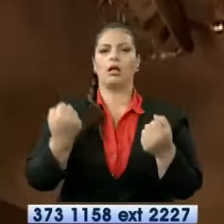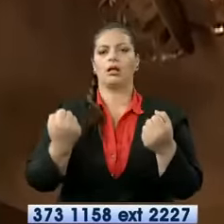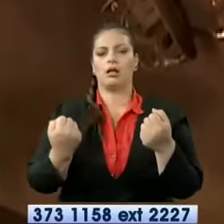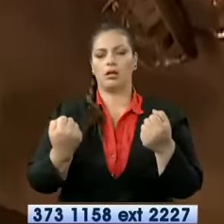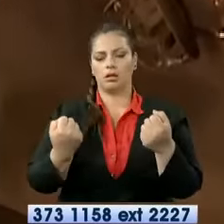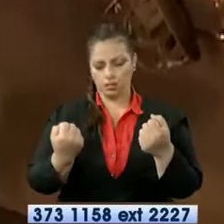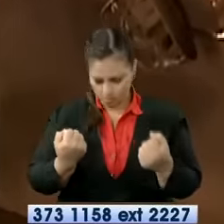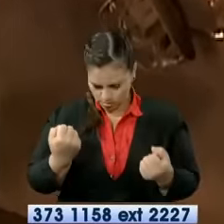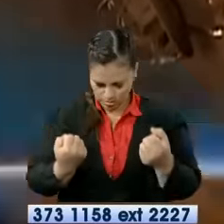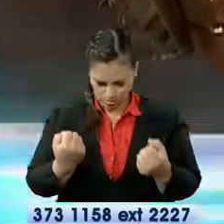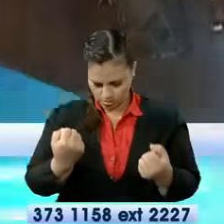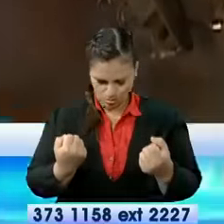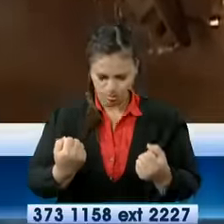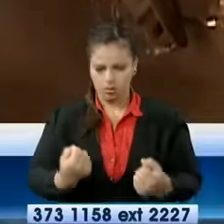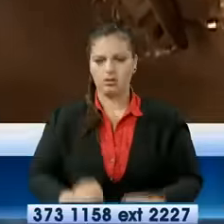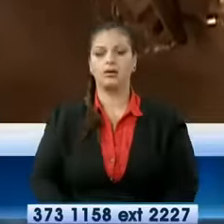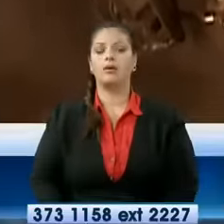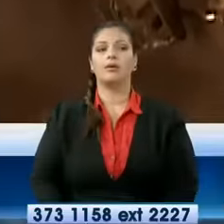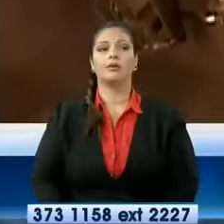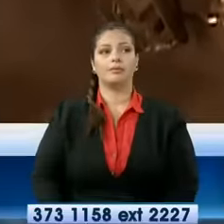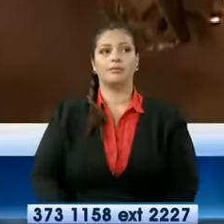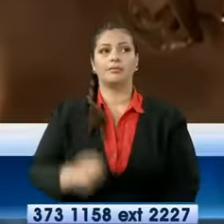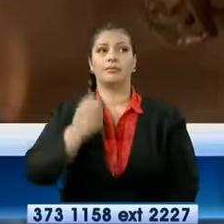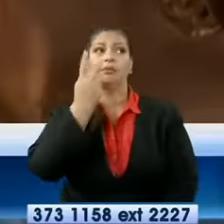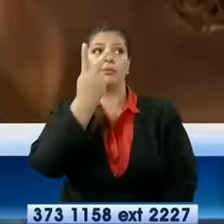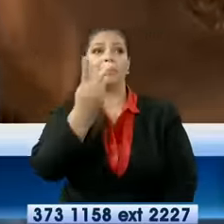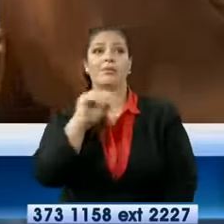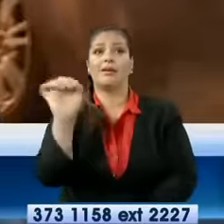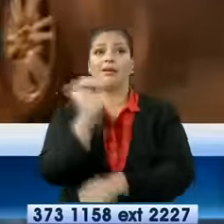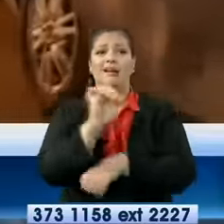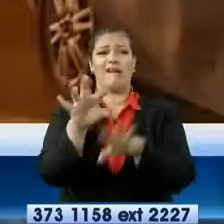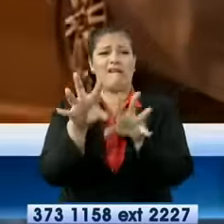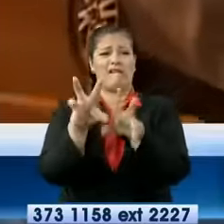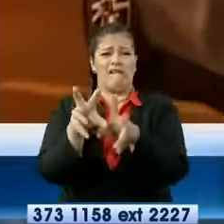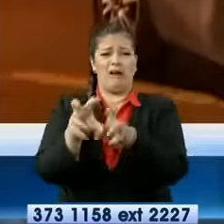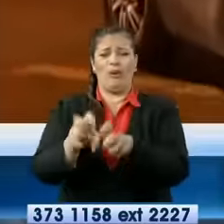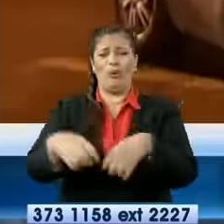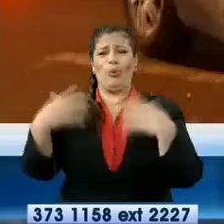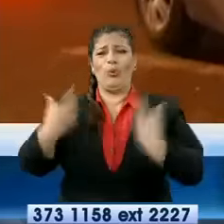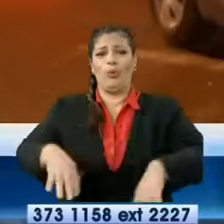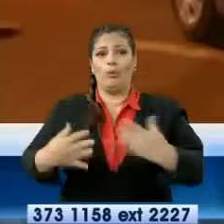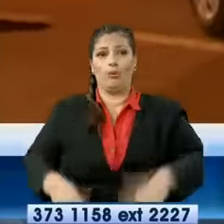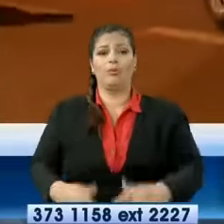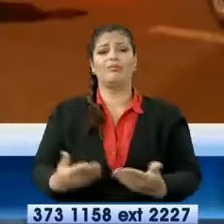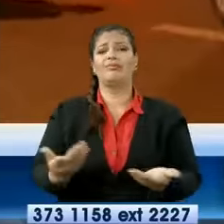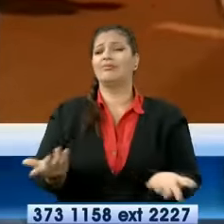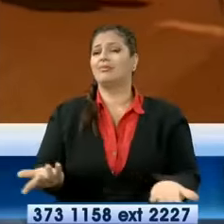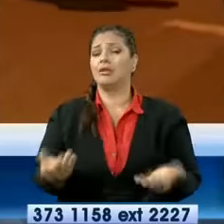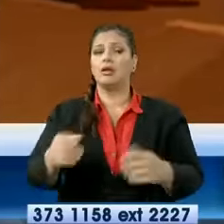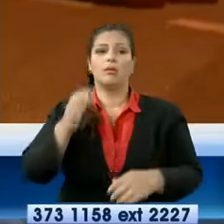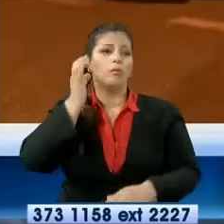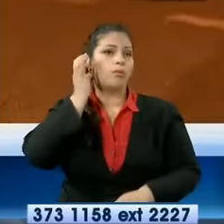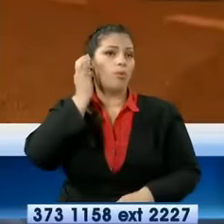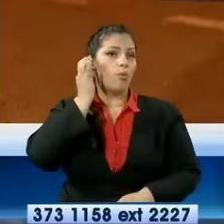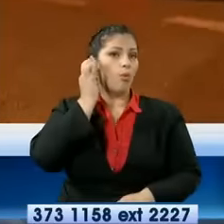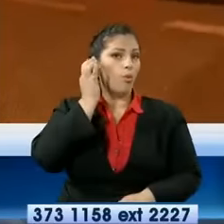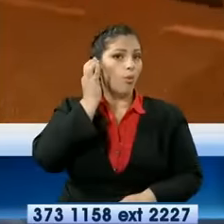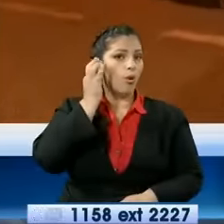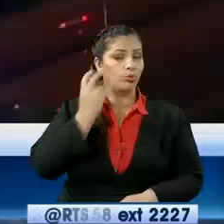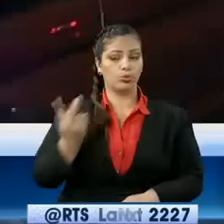La copiloto del auto se salvó de morir decapitada. No obstante, quedó atrapada entre los fierros retorcidos